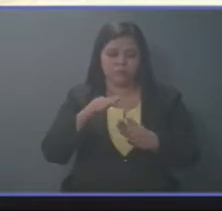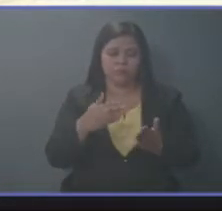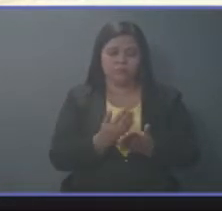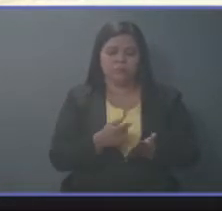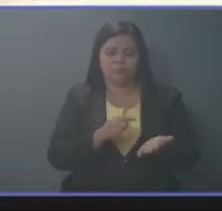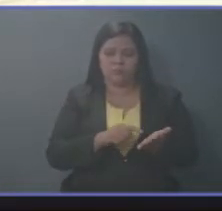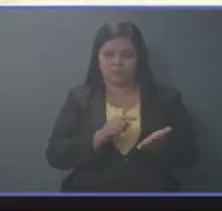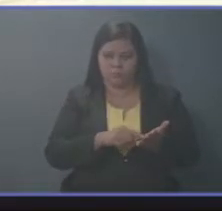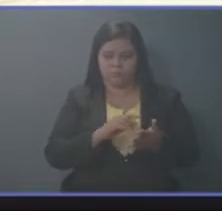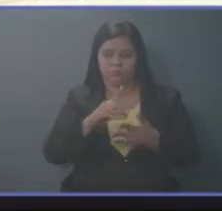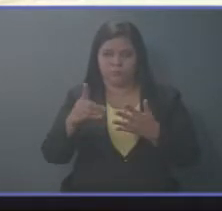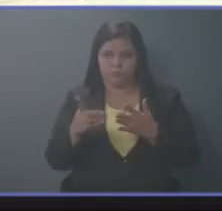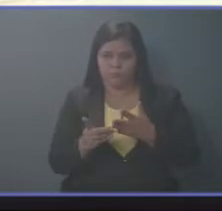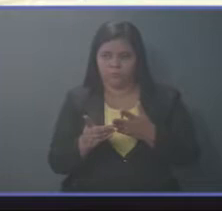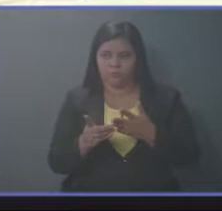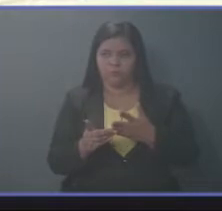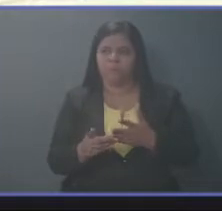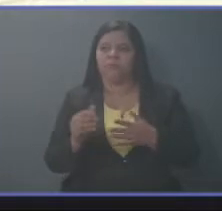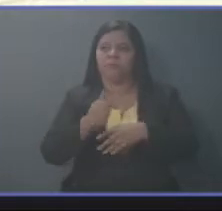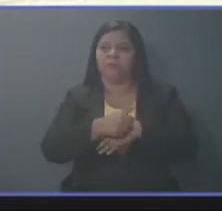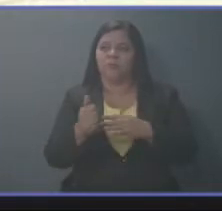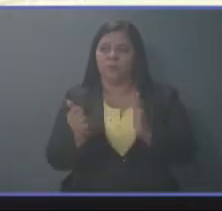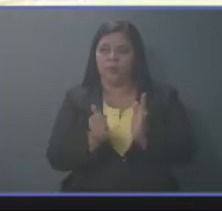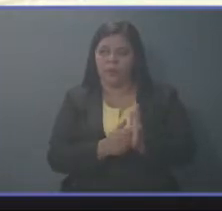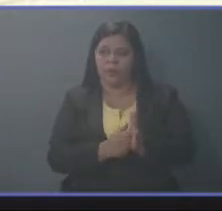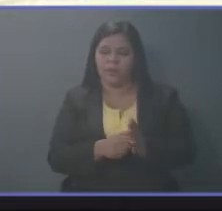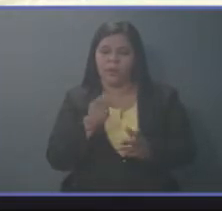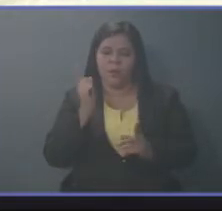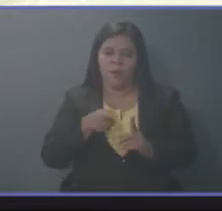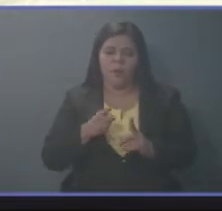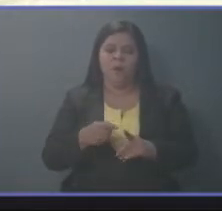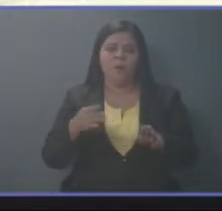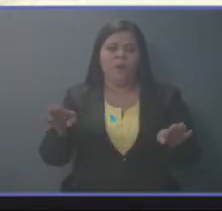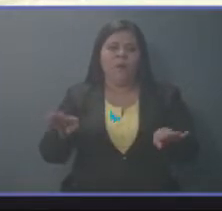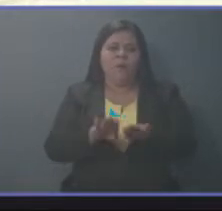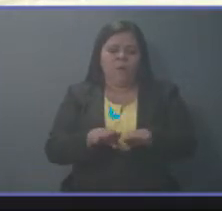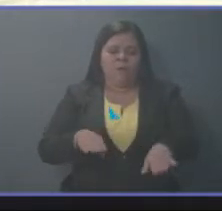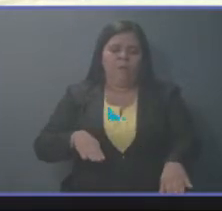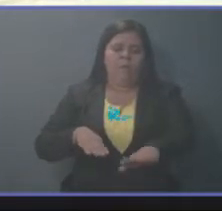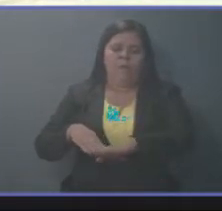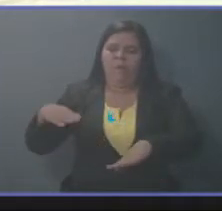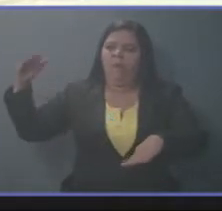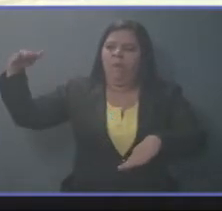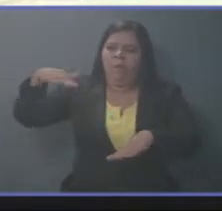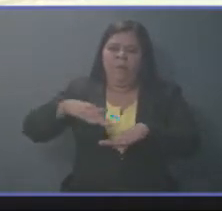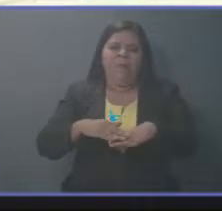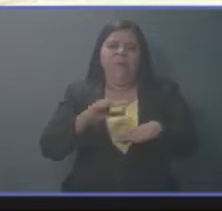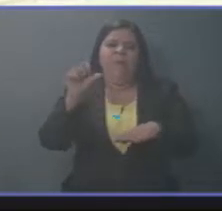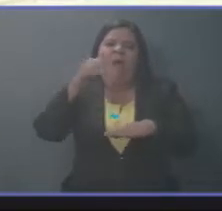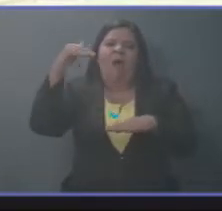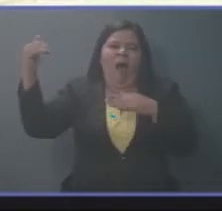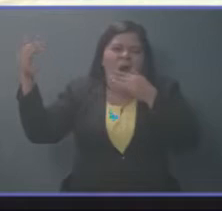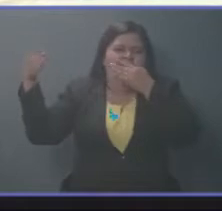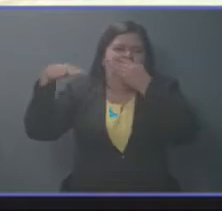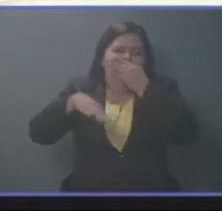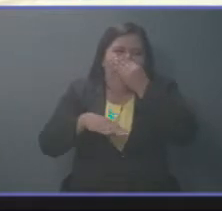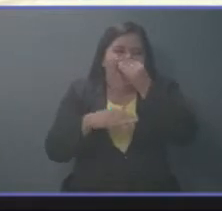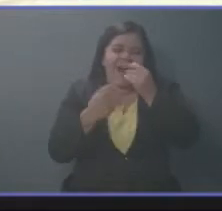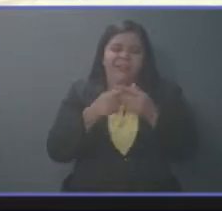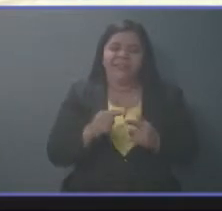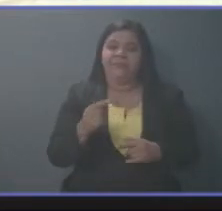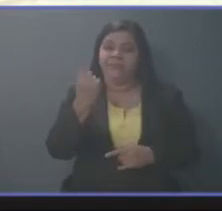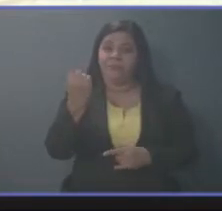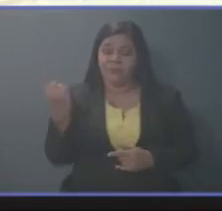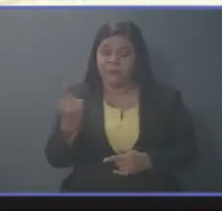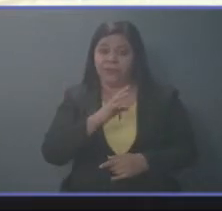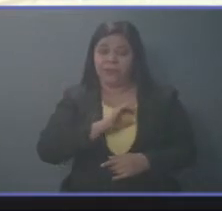referido decreto legislativo, el órgano ejecutivo ordenó cerrar el espacio aéreo a los vuelos internacionales, lo que provocó que personas